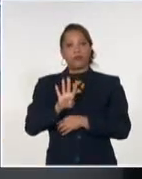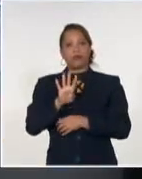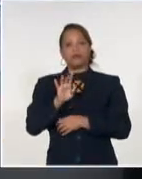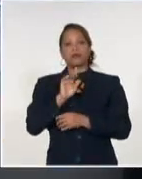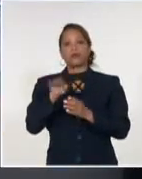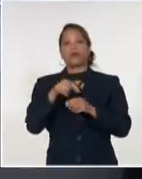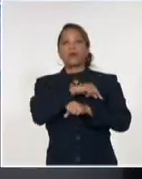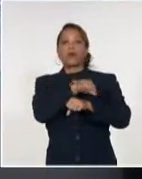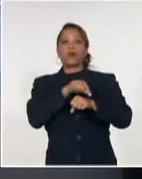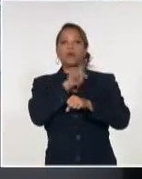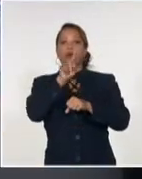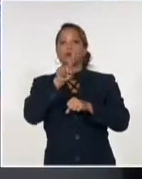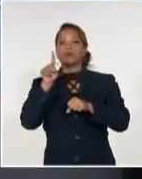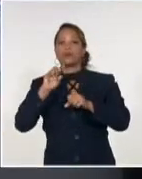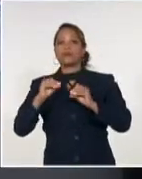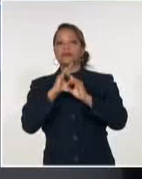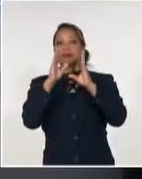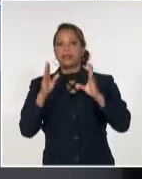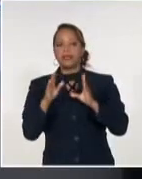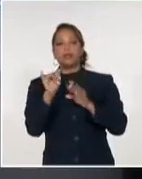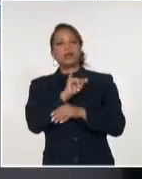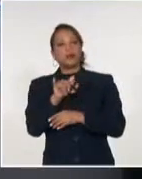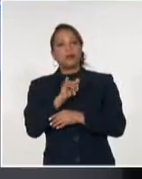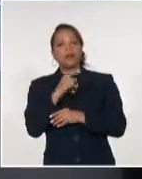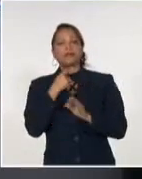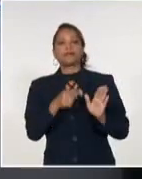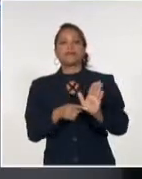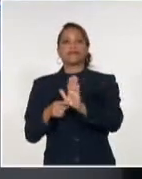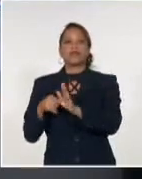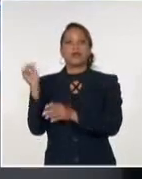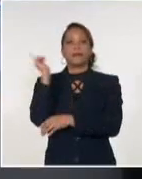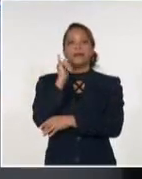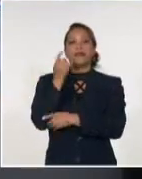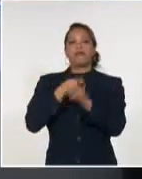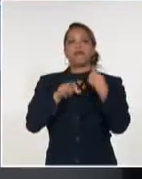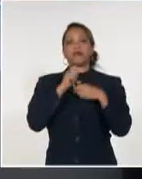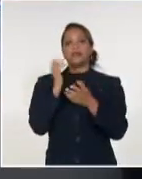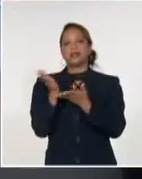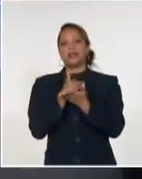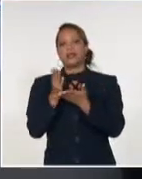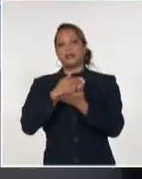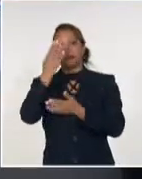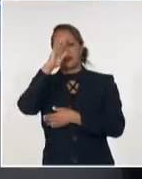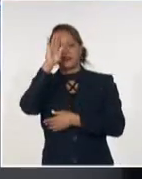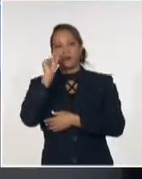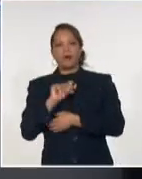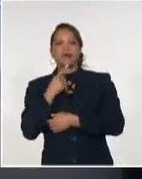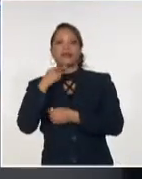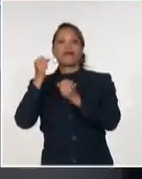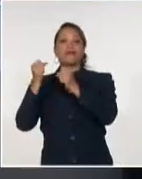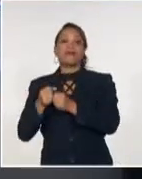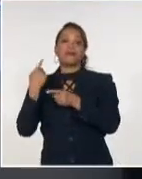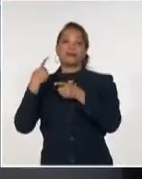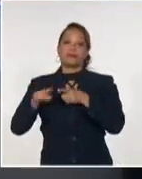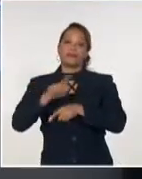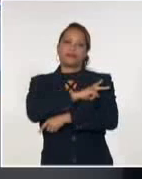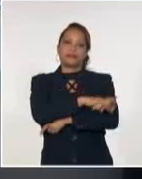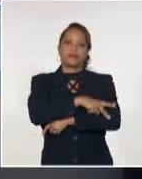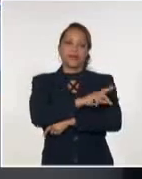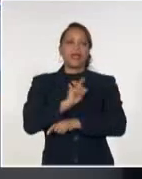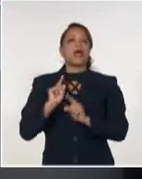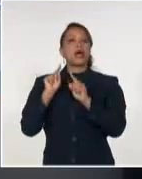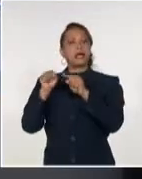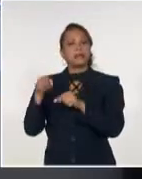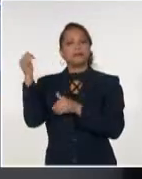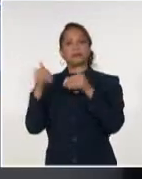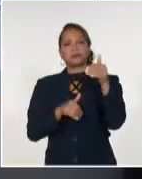Calle de Madera, tendrá presentación de videos y ventas de libros de autores cubanos residentes en el extranjero. Es decir, ahí tendremos una participación, es